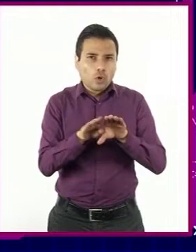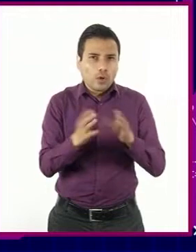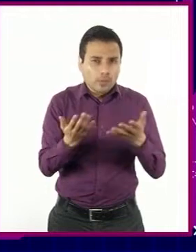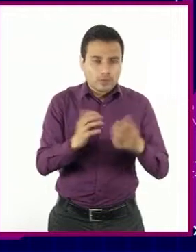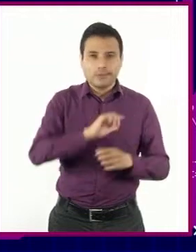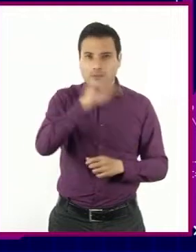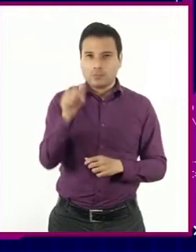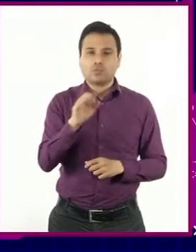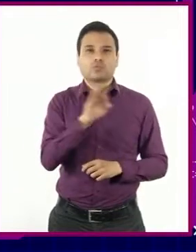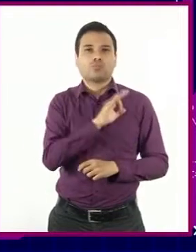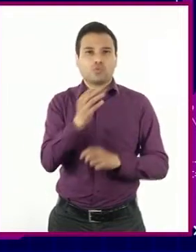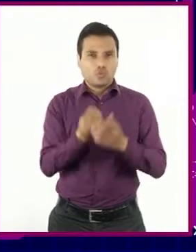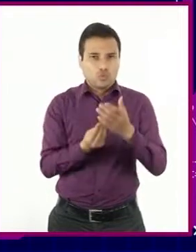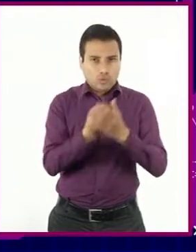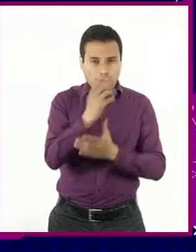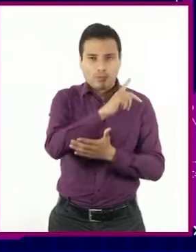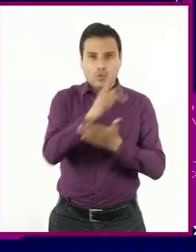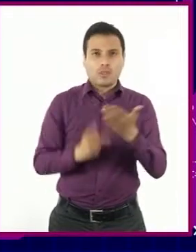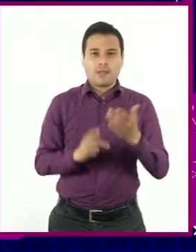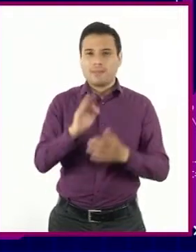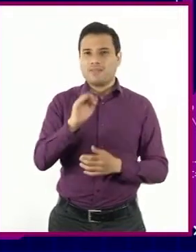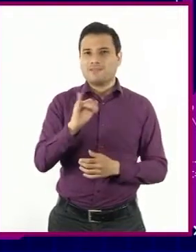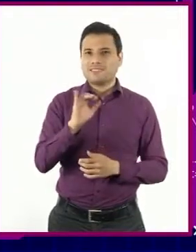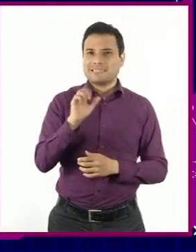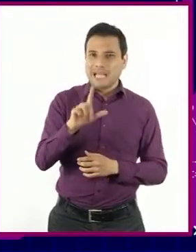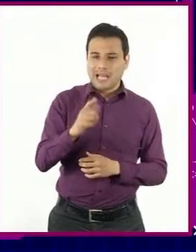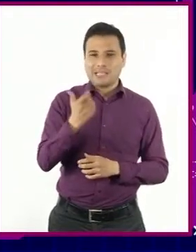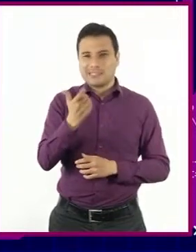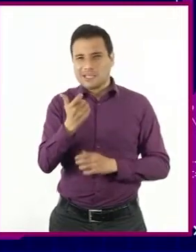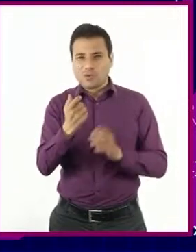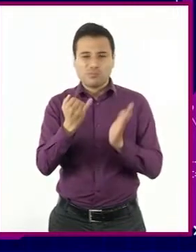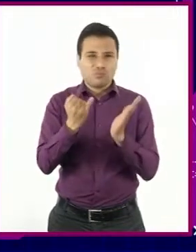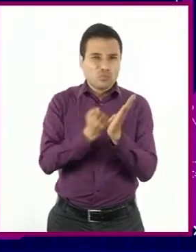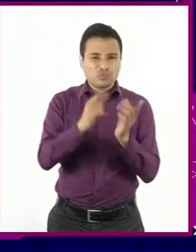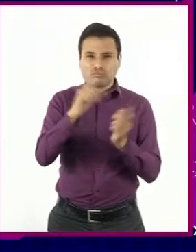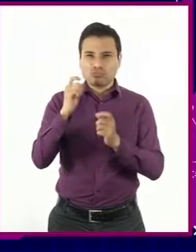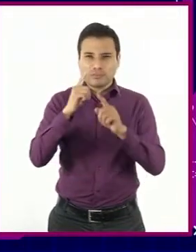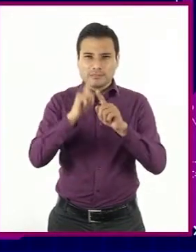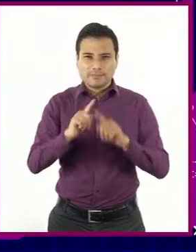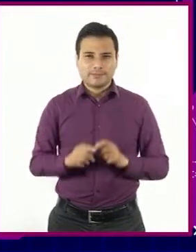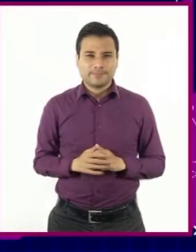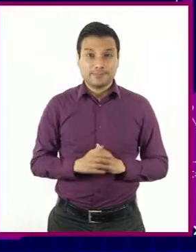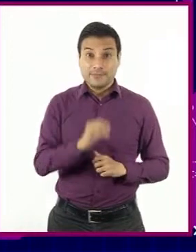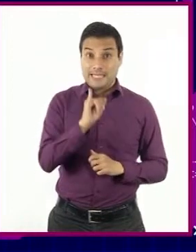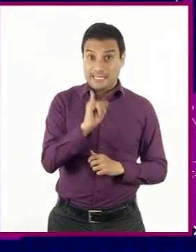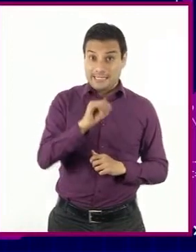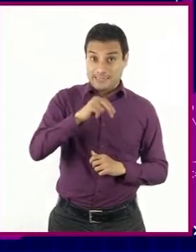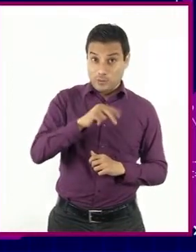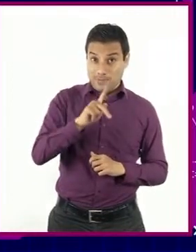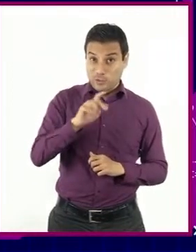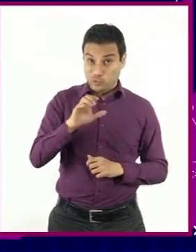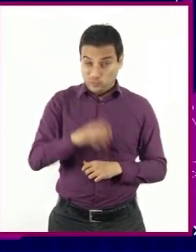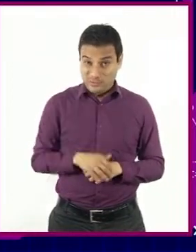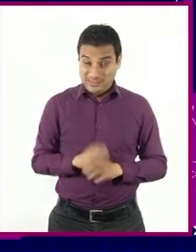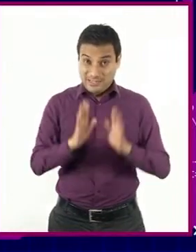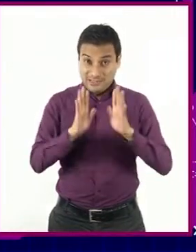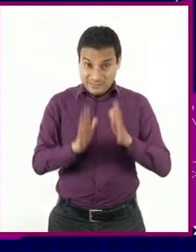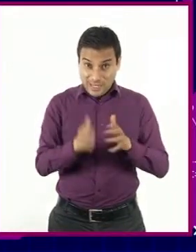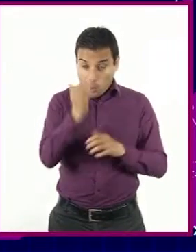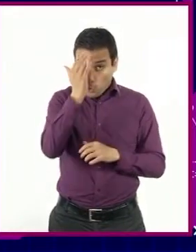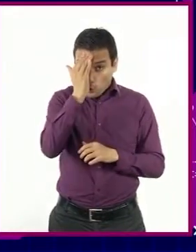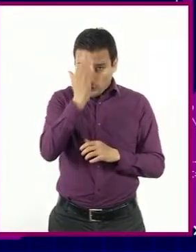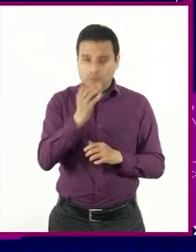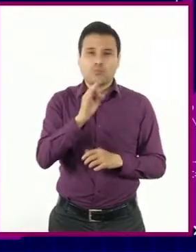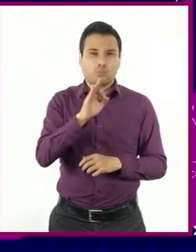la política fiscal y monetaria del país. Con el valor del Índice Nacional de Precios al Consumidor se